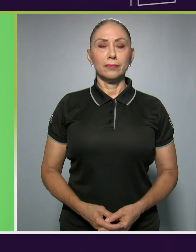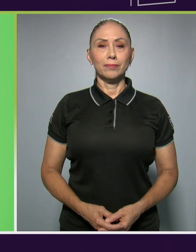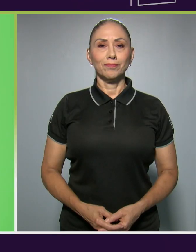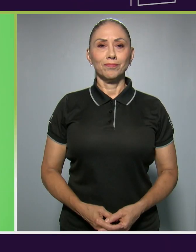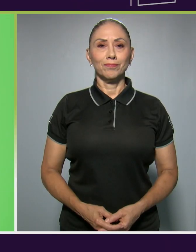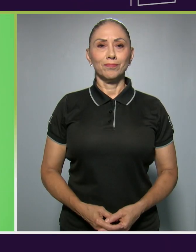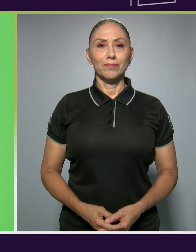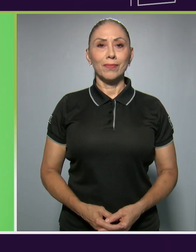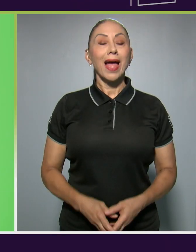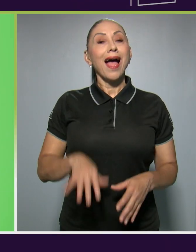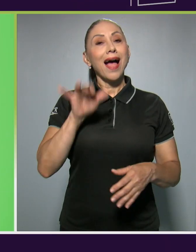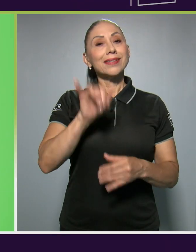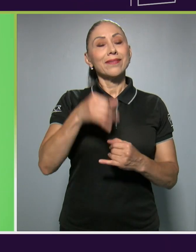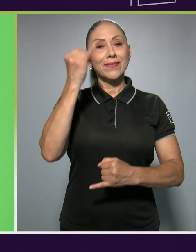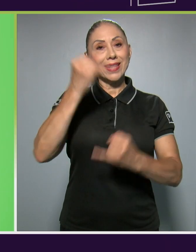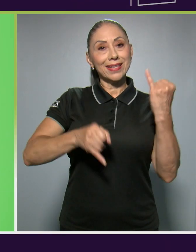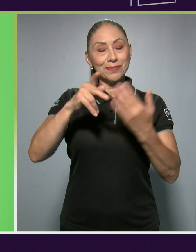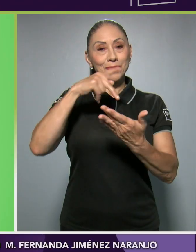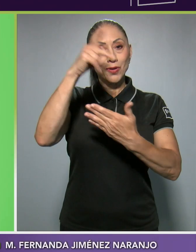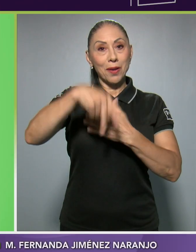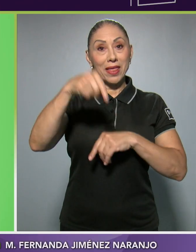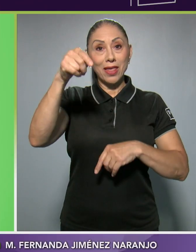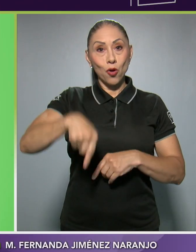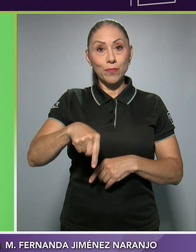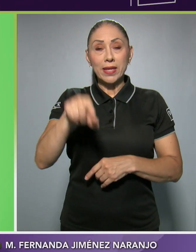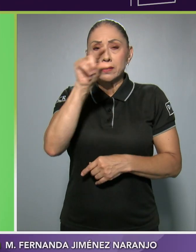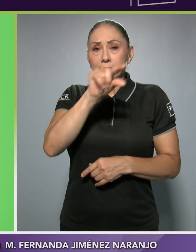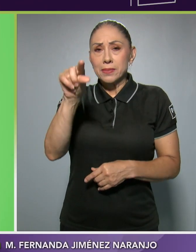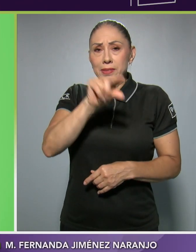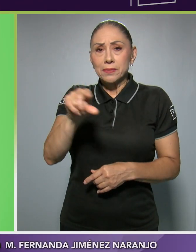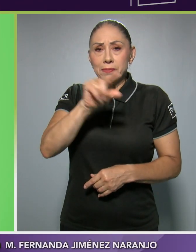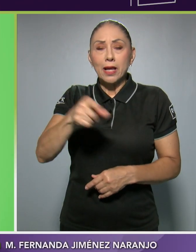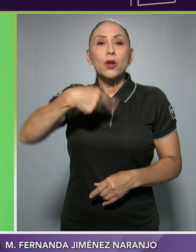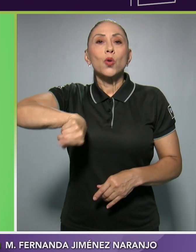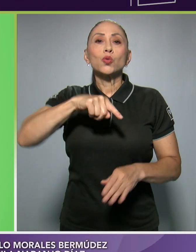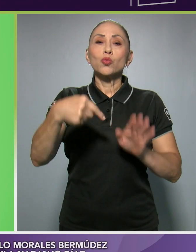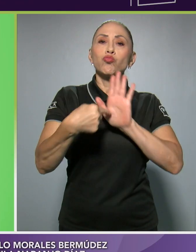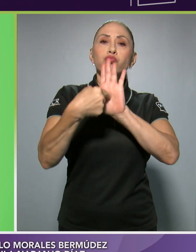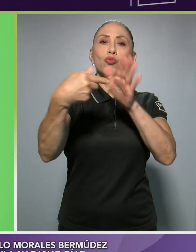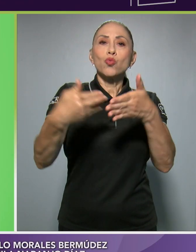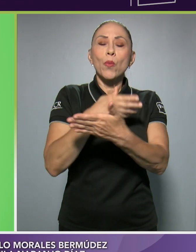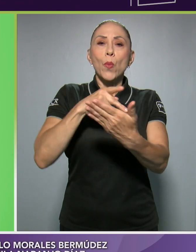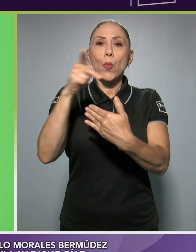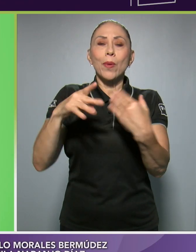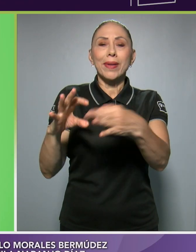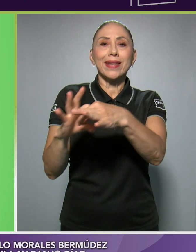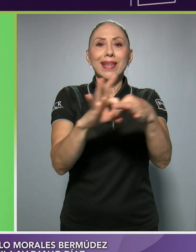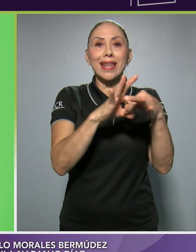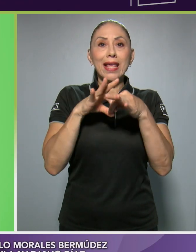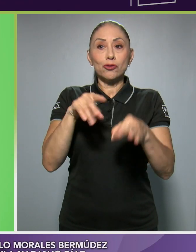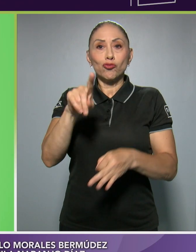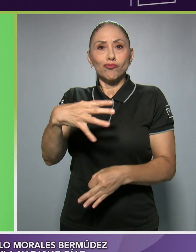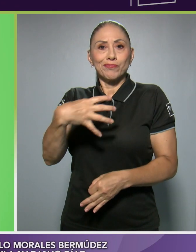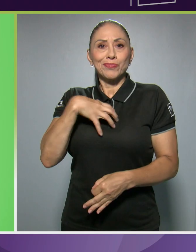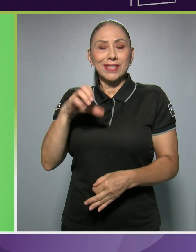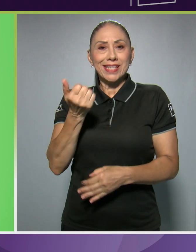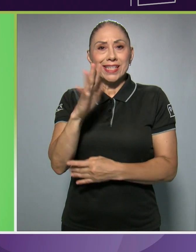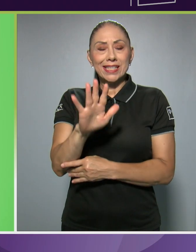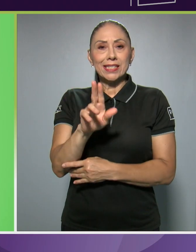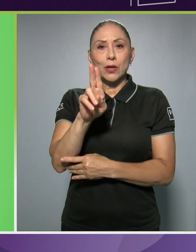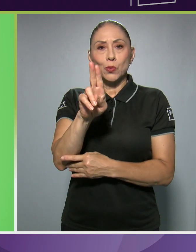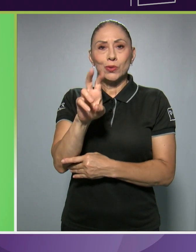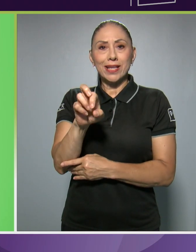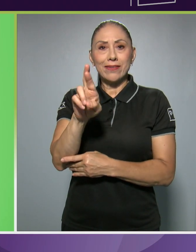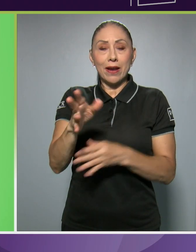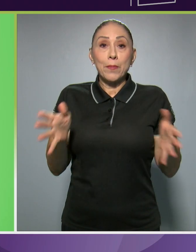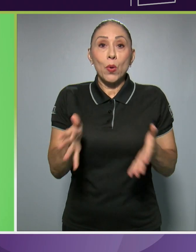Así finalizamos la edición de hoy. Cada semana le traemos un nuevo estreno de Nexos, producción de 15 UCR que promueve una